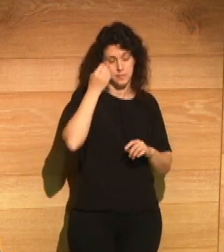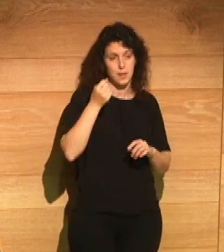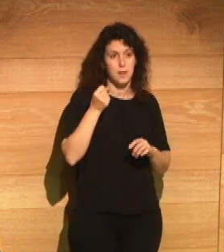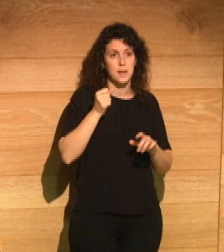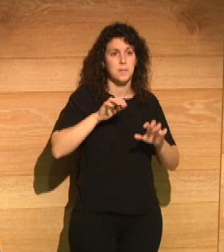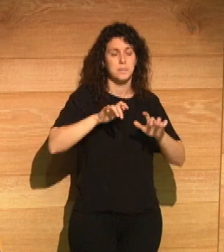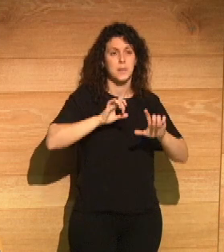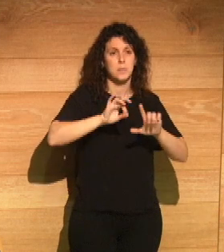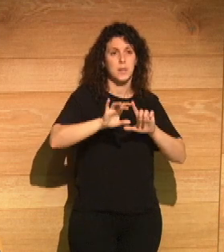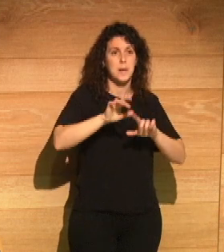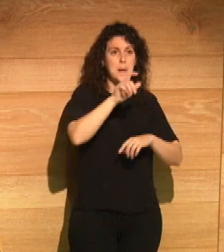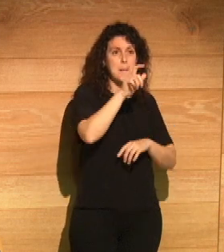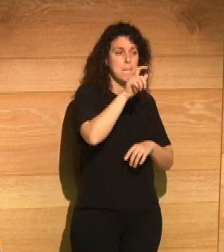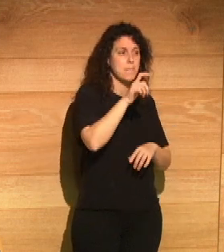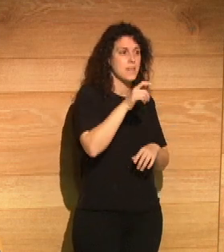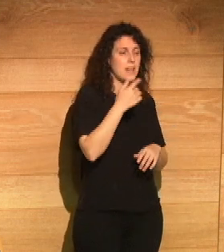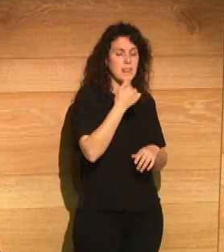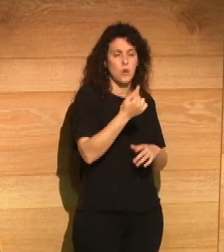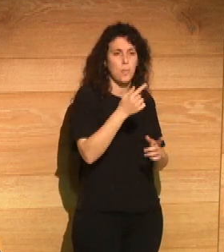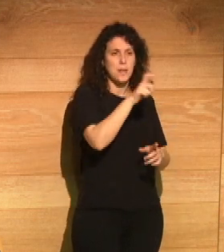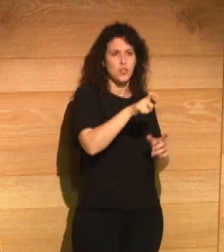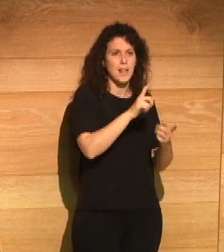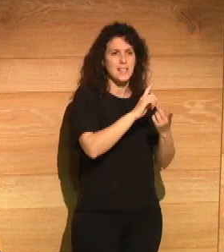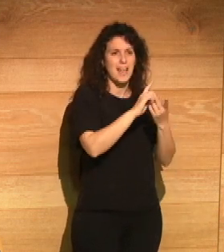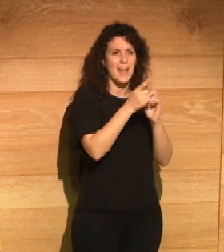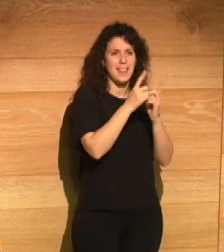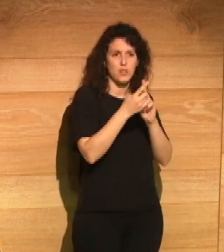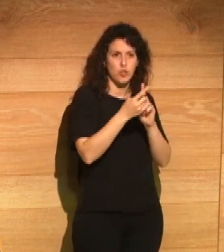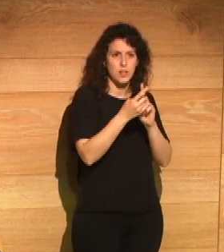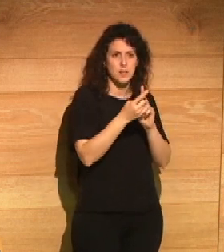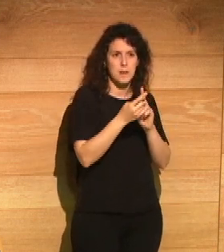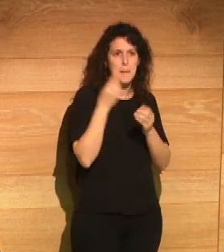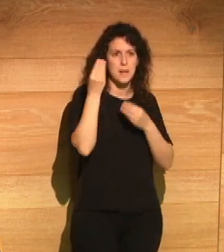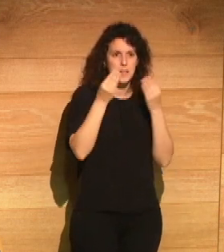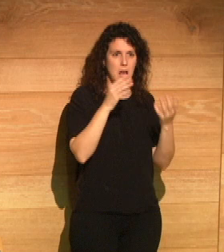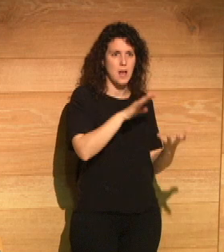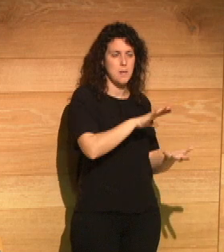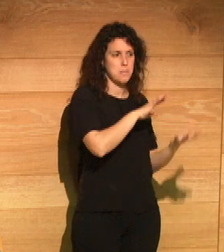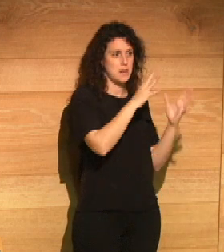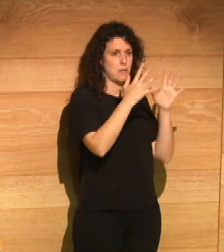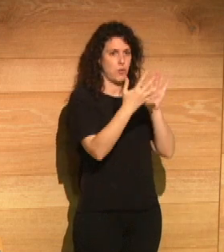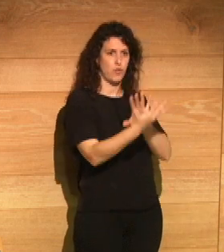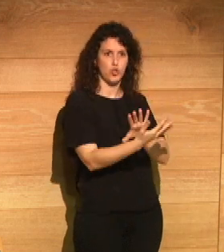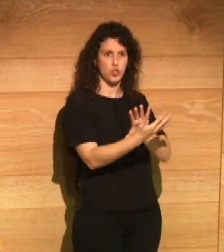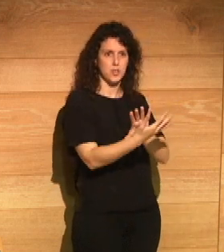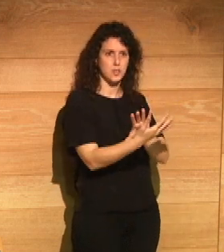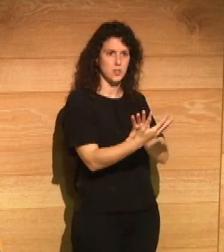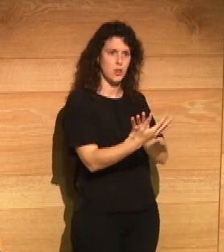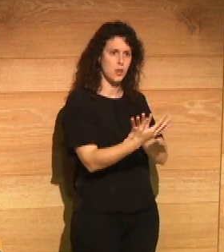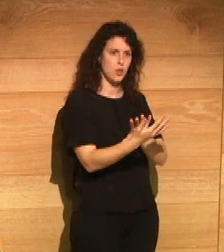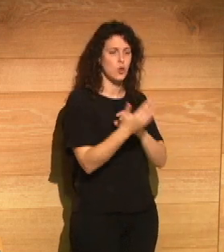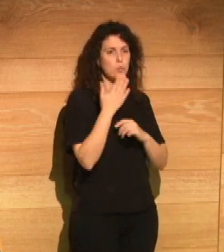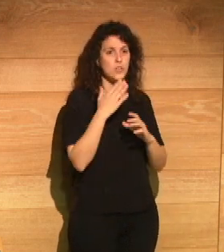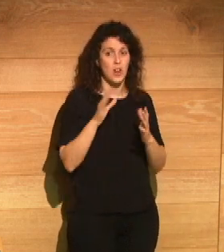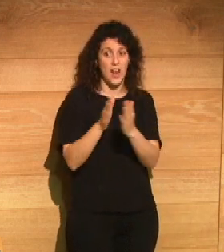que muchos editores consideraban La Metamorfosis de Kafka como un burdo libro de